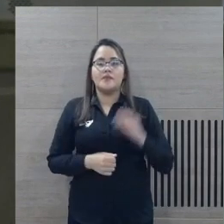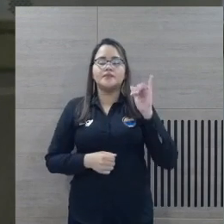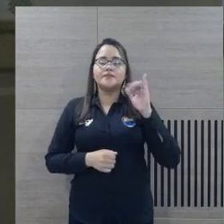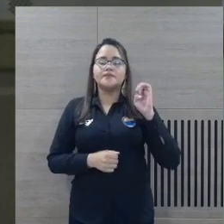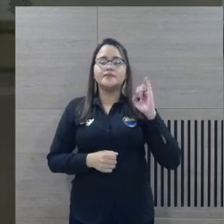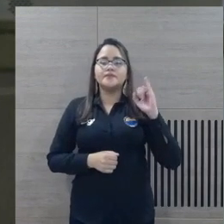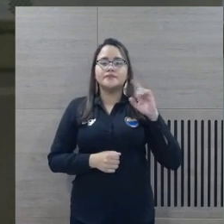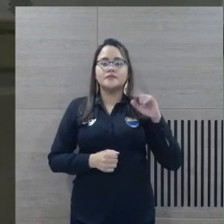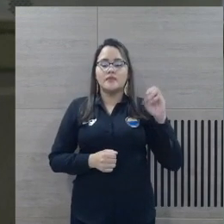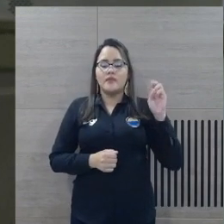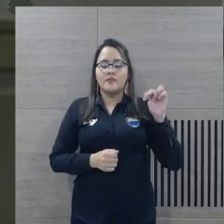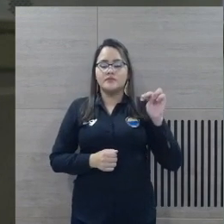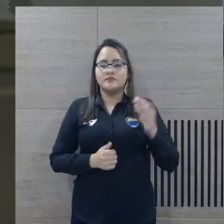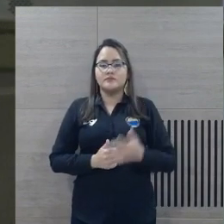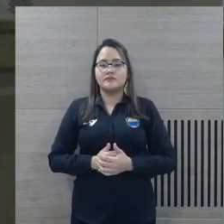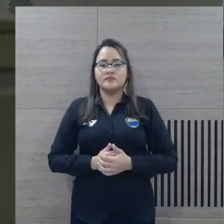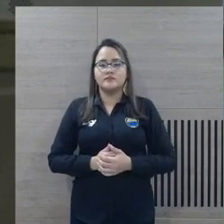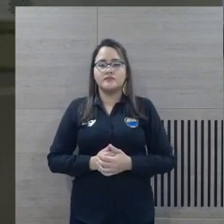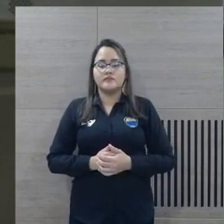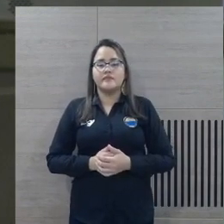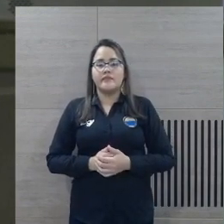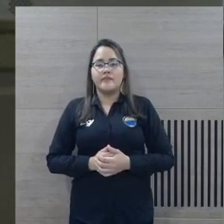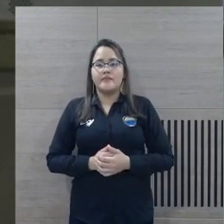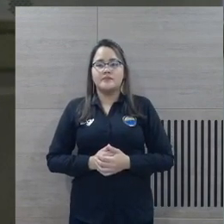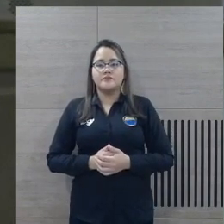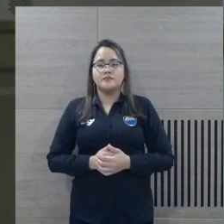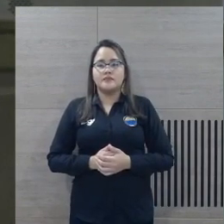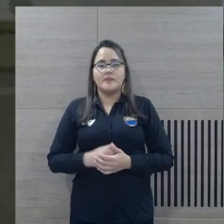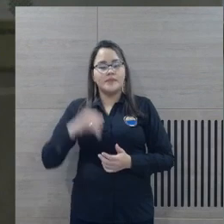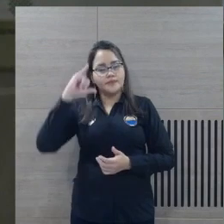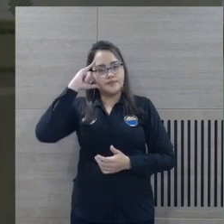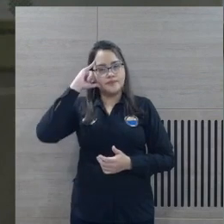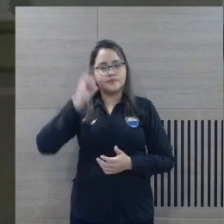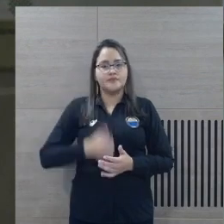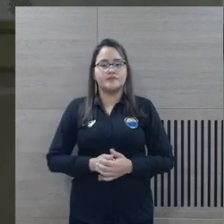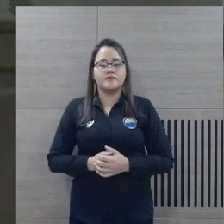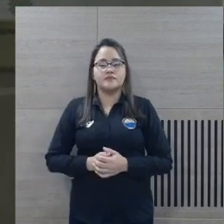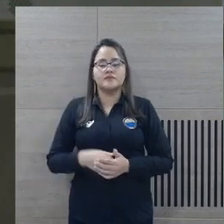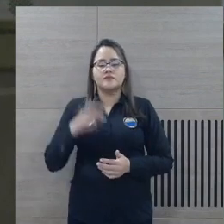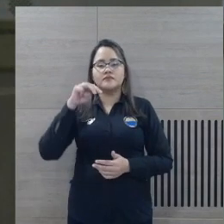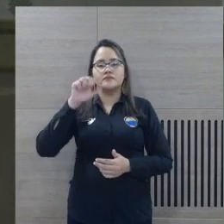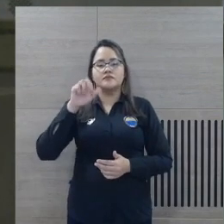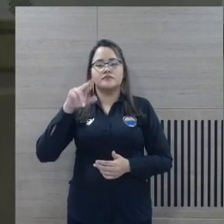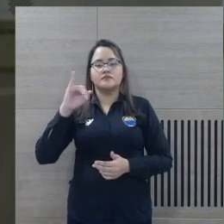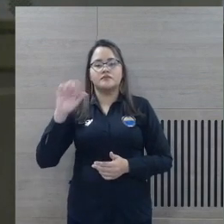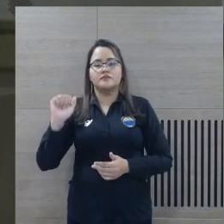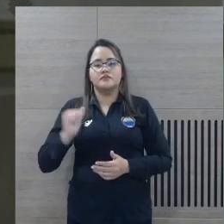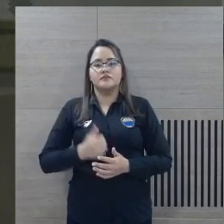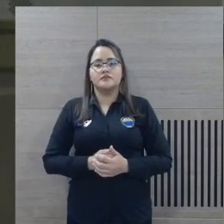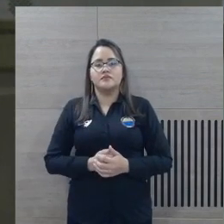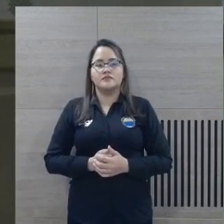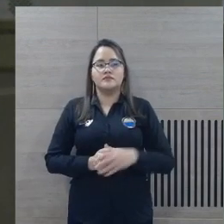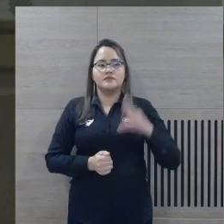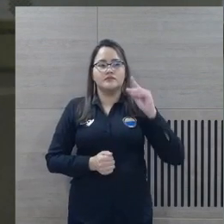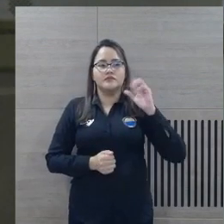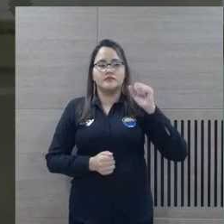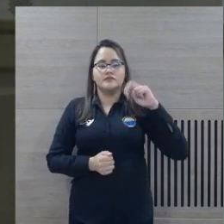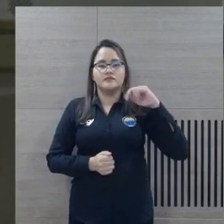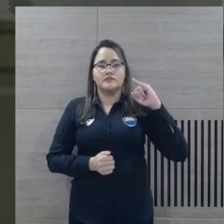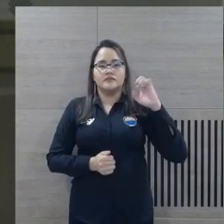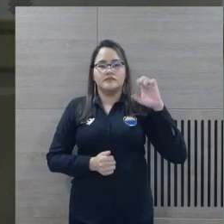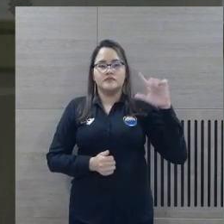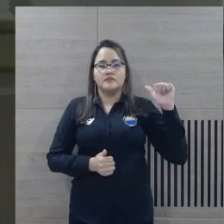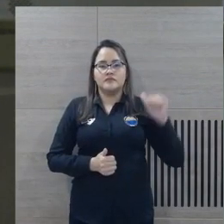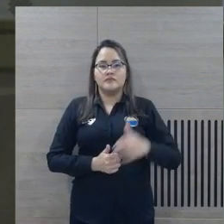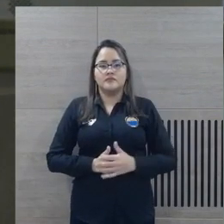Psicólogo, Marisabel Padilla Garizábalo. Daniela Paola González Cantillo. Melisa Cecilia Garizábal Sobrino.